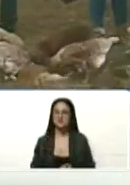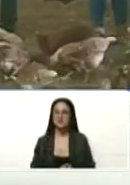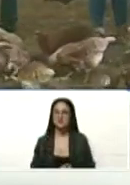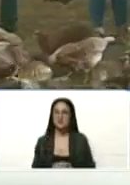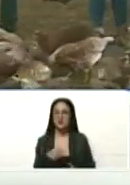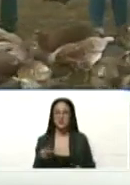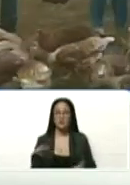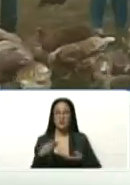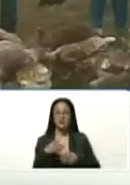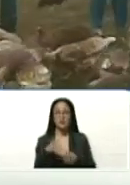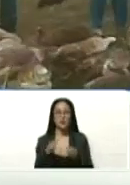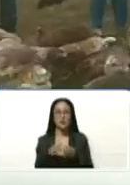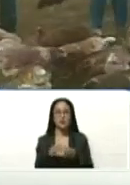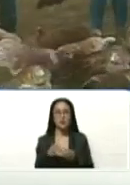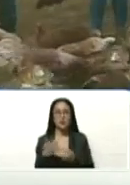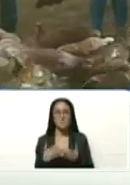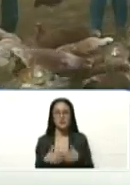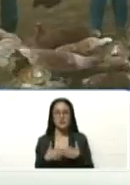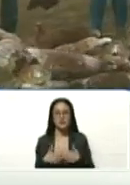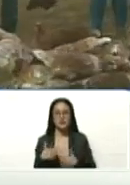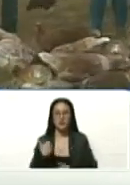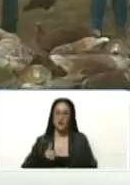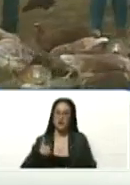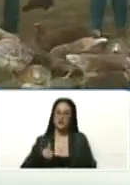aquí a un grupo de empresarios argentinos que están